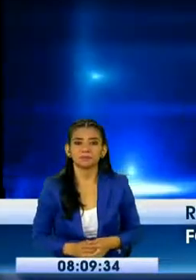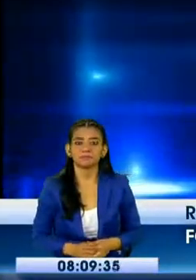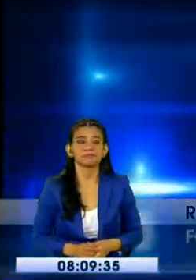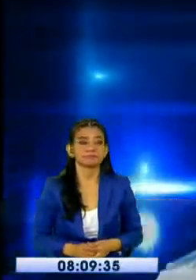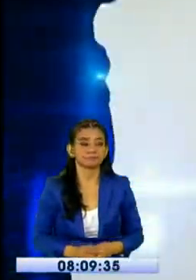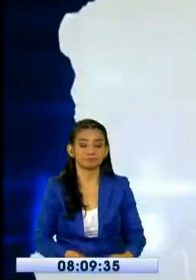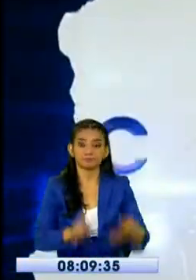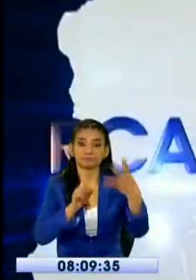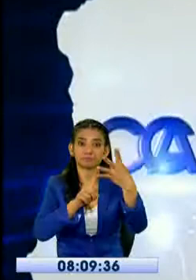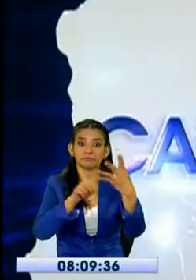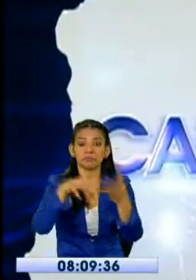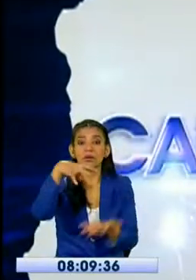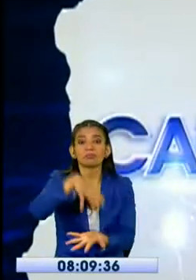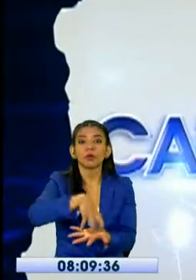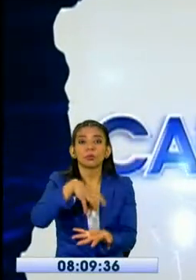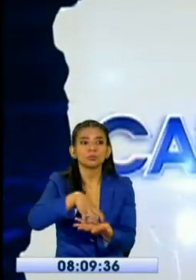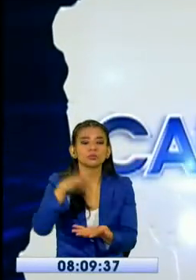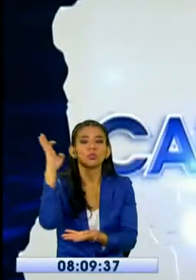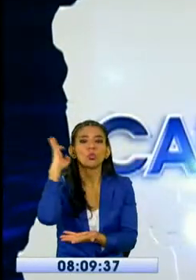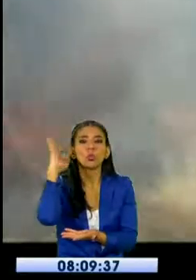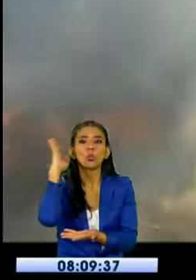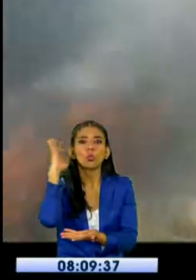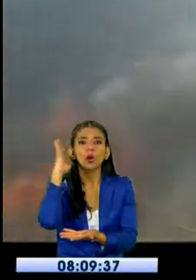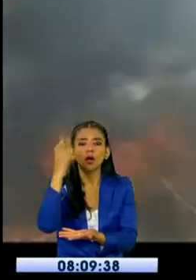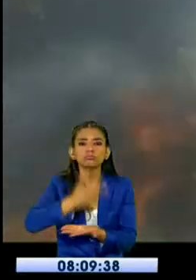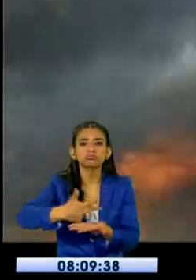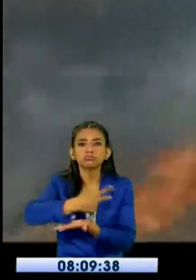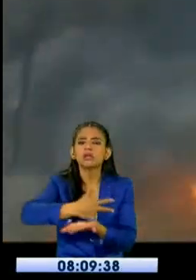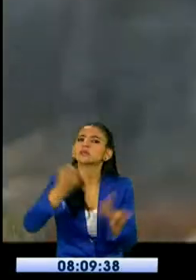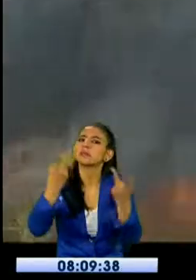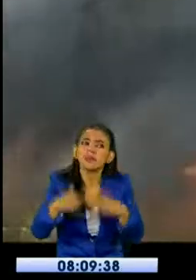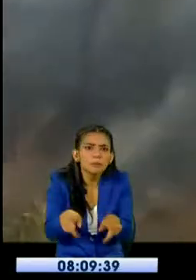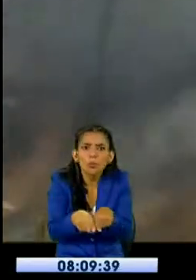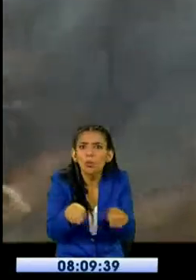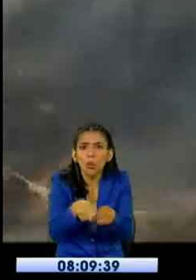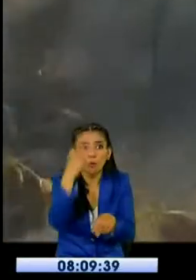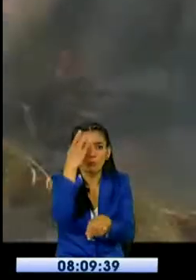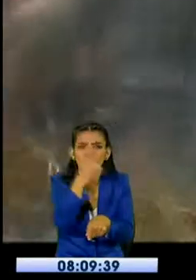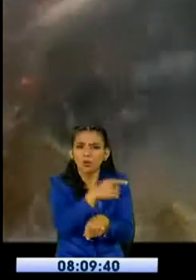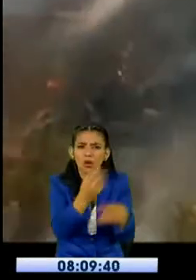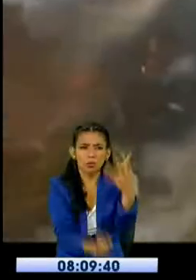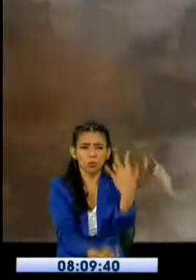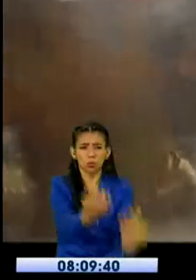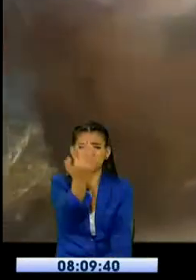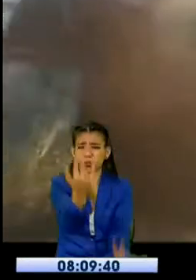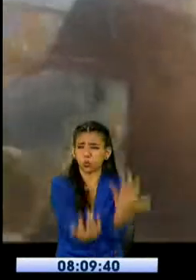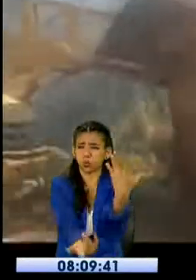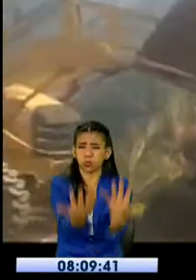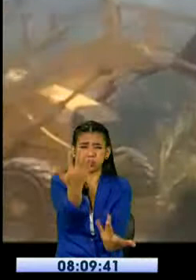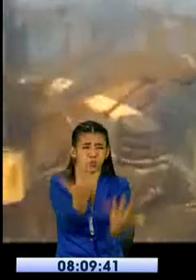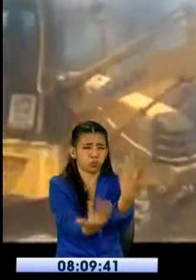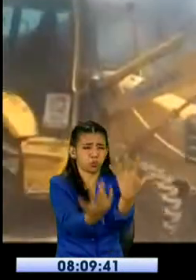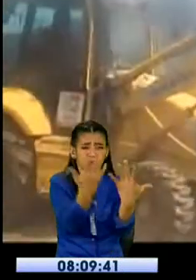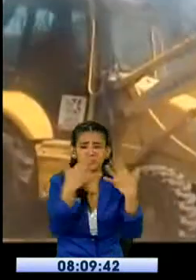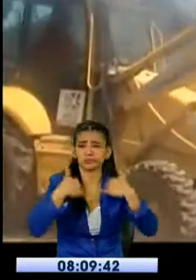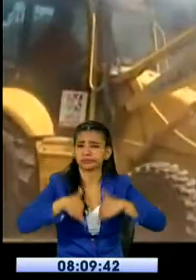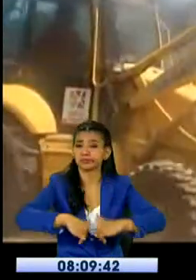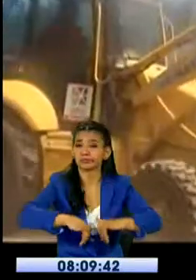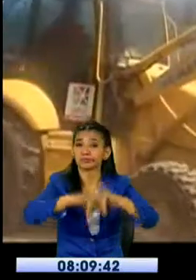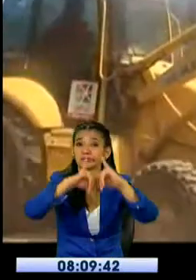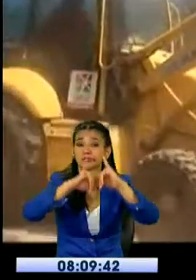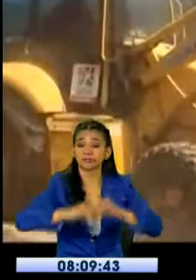Y en la provincia del Carchi la situación también es igual, pues los incendios forestales son los que han matizado esta